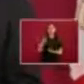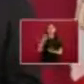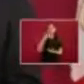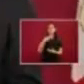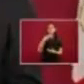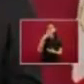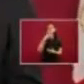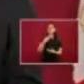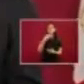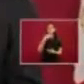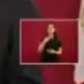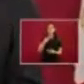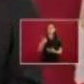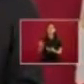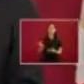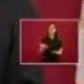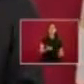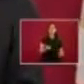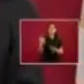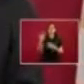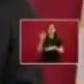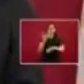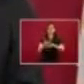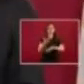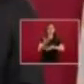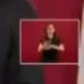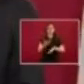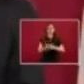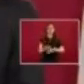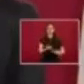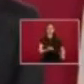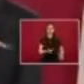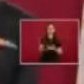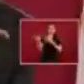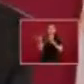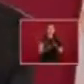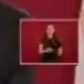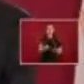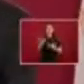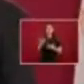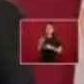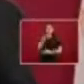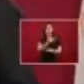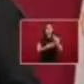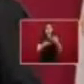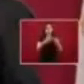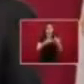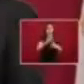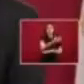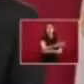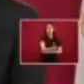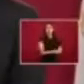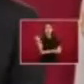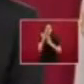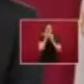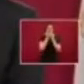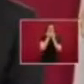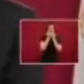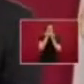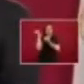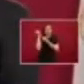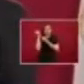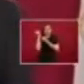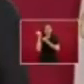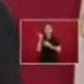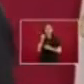la gente te diría no puedo parar. Pues toda esa gente está esperando efectivamente una respuesta gubernamental de cómo vamos a atender esa emergencia, porque pues por un lado te dicen, pues sí,